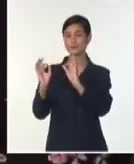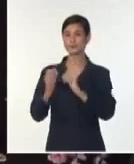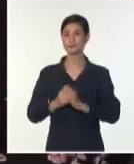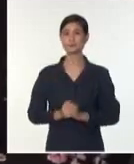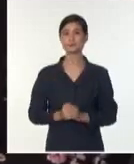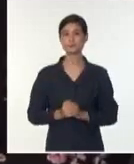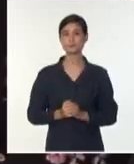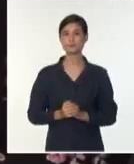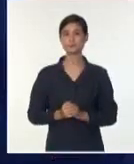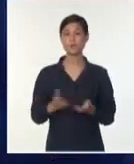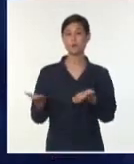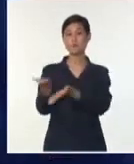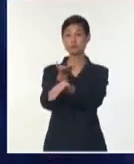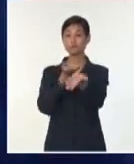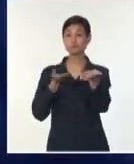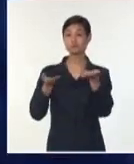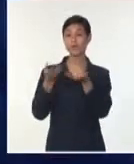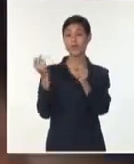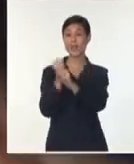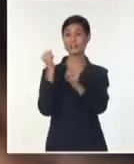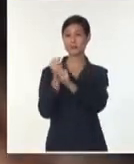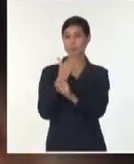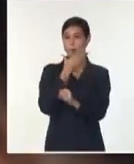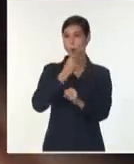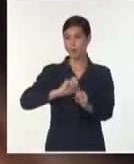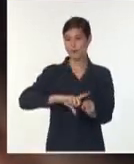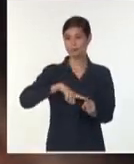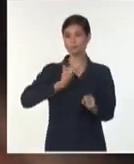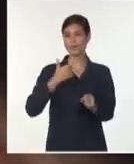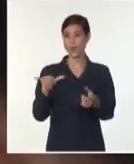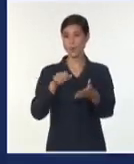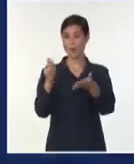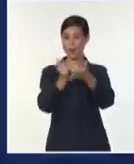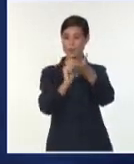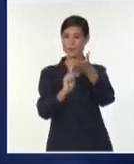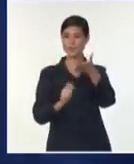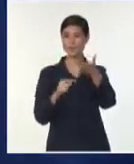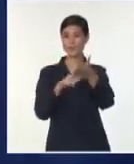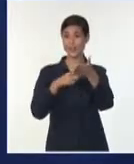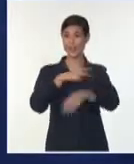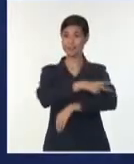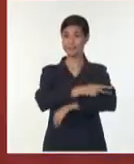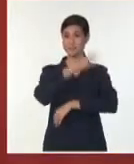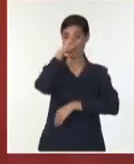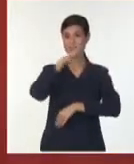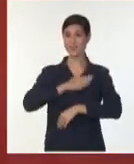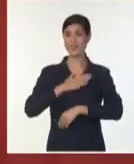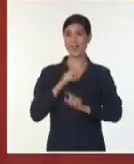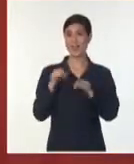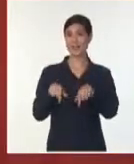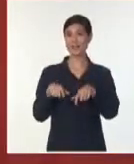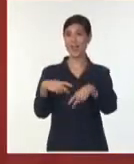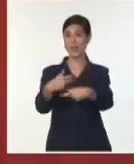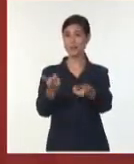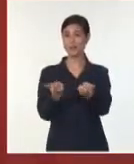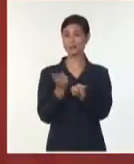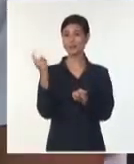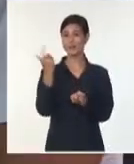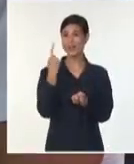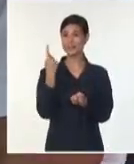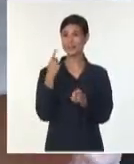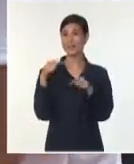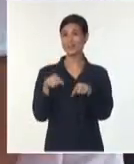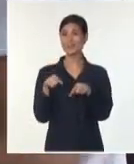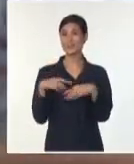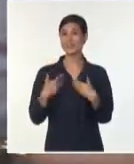El impulso del trabajo creativo de los jóvenes artistas y escritores de todo el país entró los intercambios del Consejo Nacional de la Asociación Hermanos Saiz, que